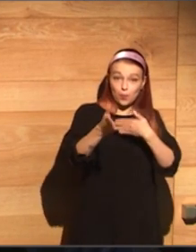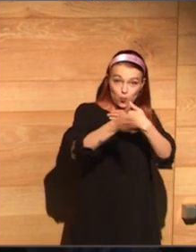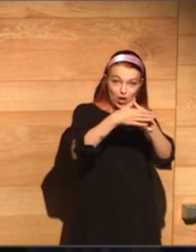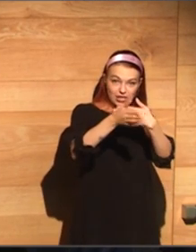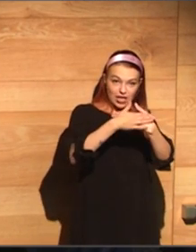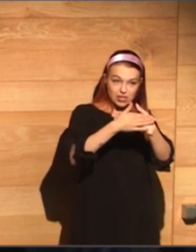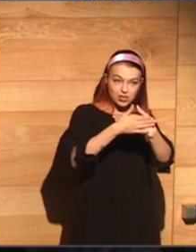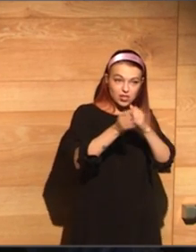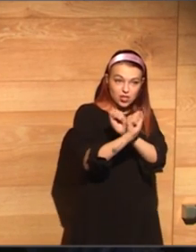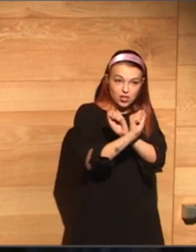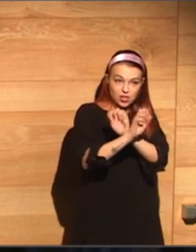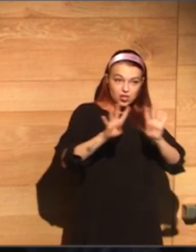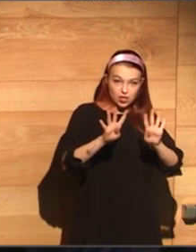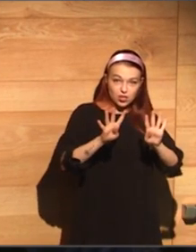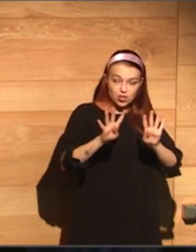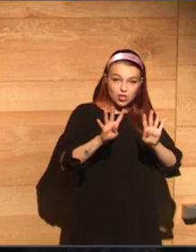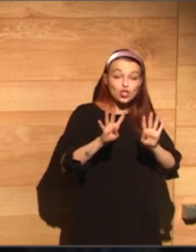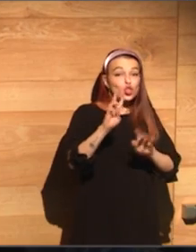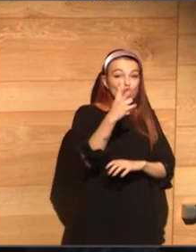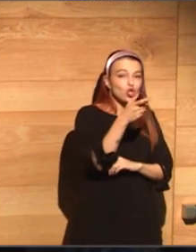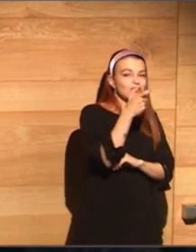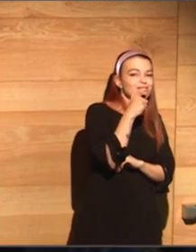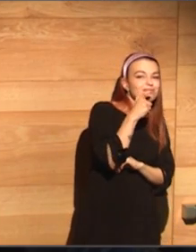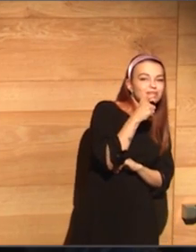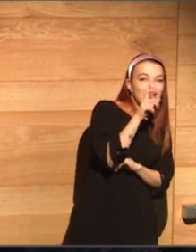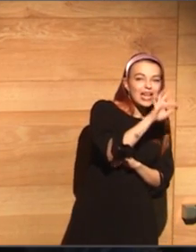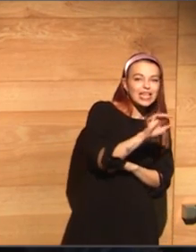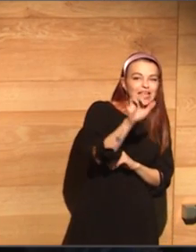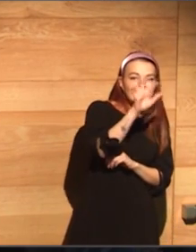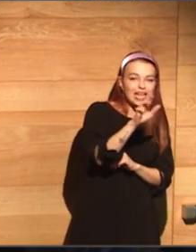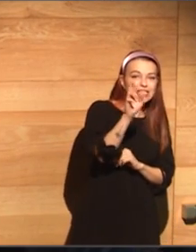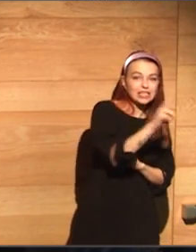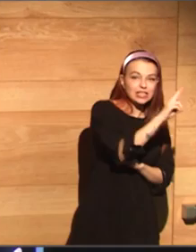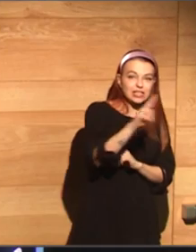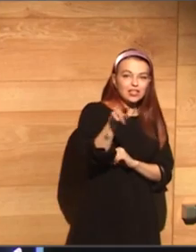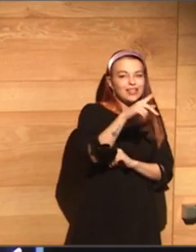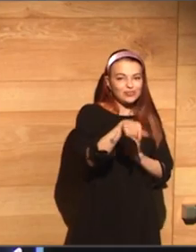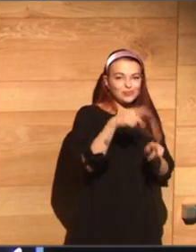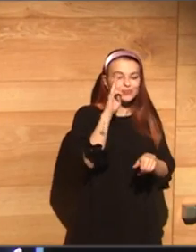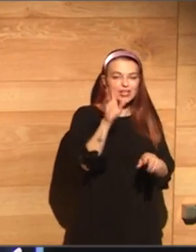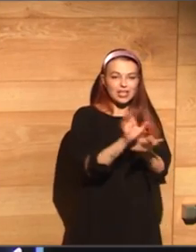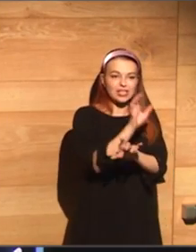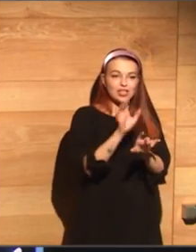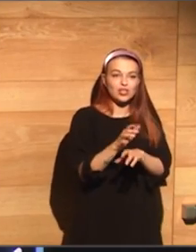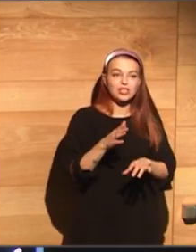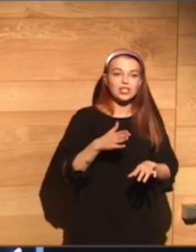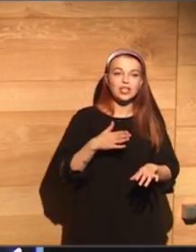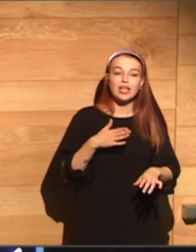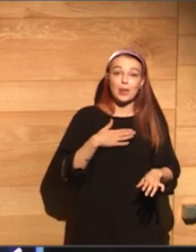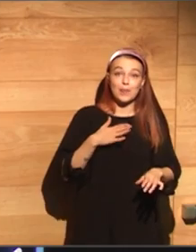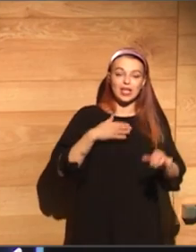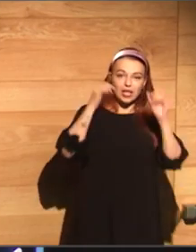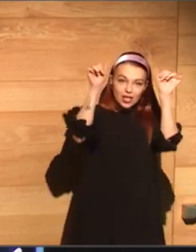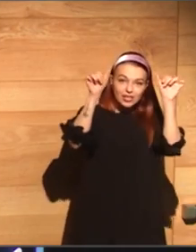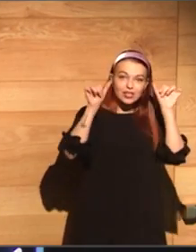Y se tachaban también dos letras y también quedaba muchísima muy cosa gracia. De risa. Y en el mío, al niño le habían puesto un bocadillo y